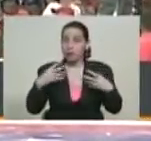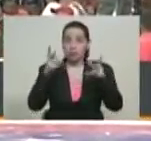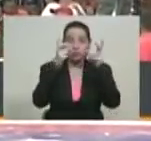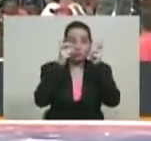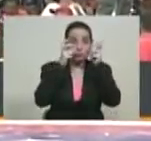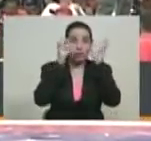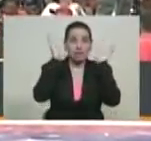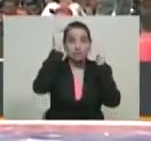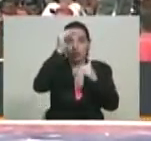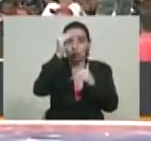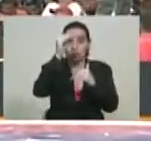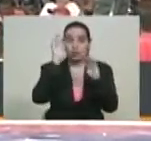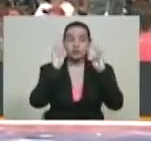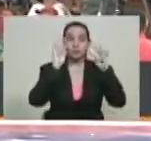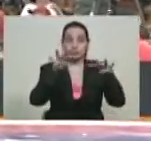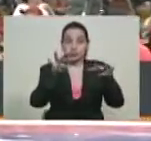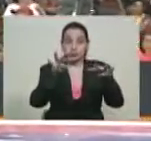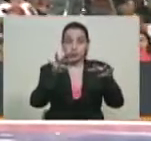Yo les voy a pedir,